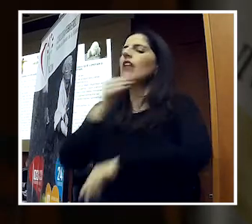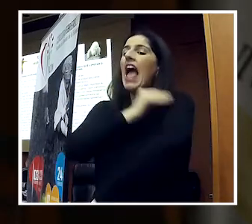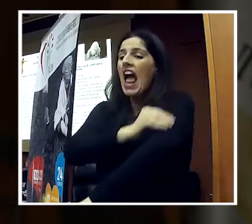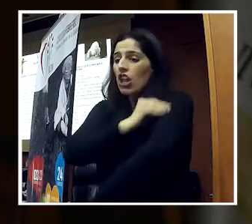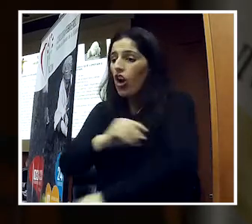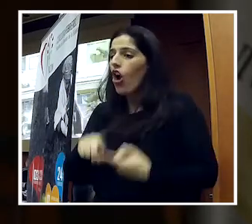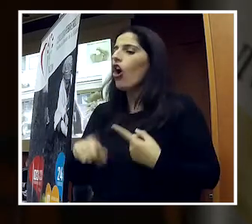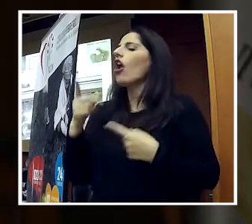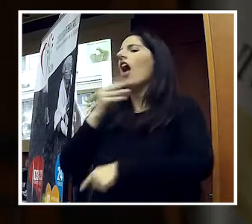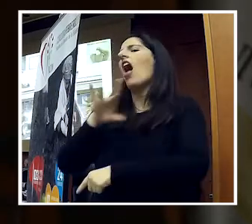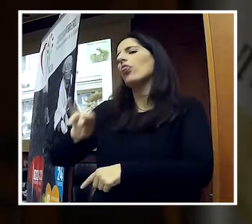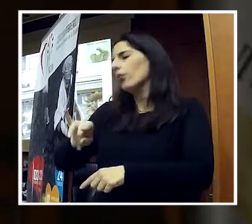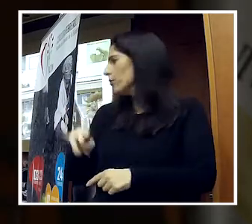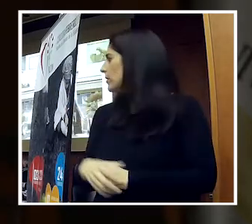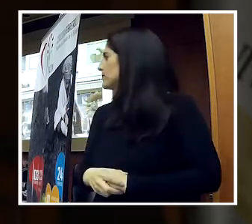de azúcar.